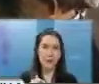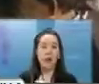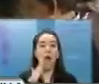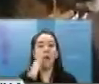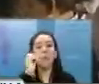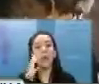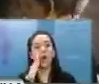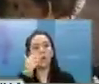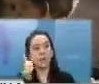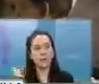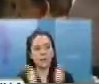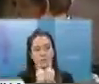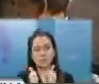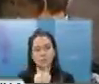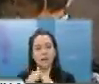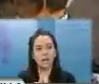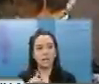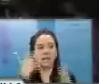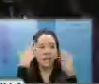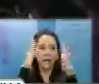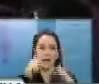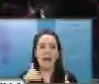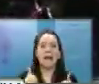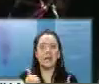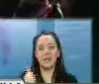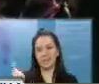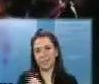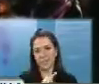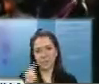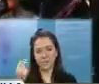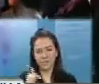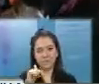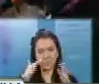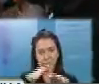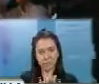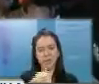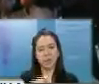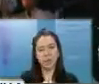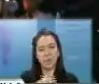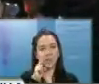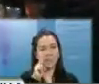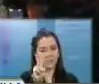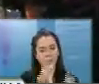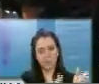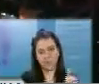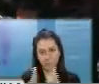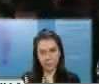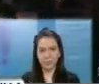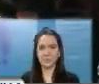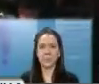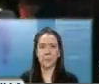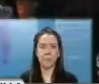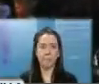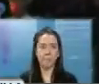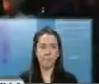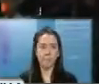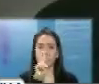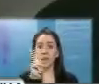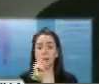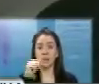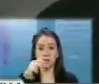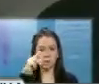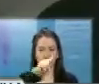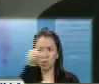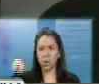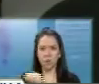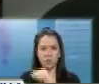Cristina Sicavisa. El otro tema era la búsqueda de su esposo, que estaba prófugo de la